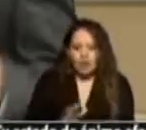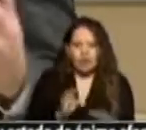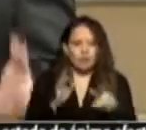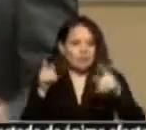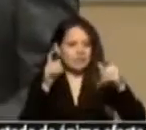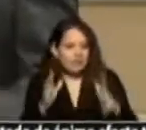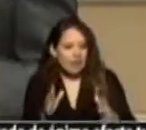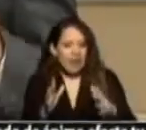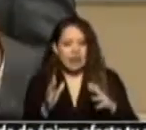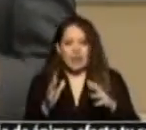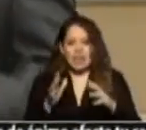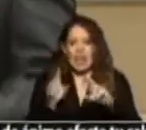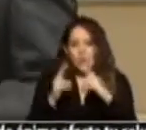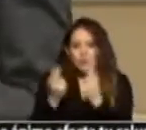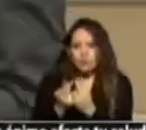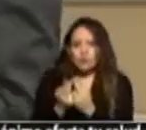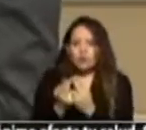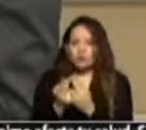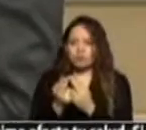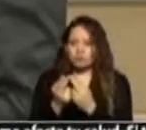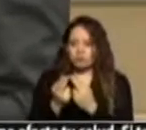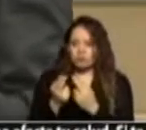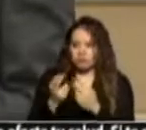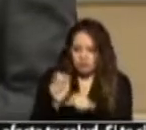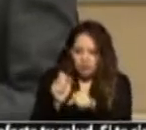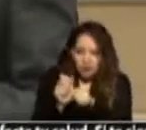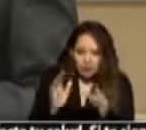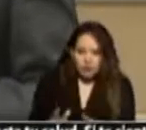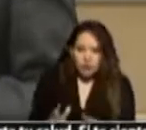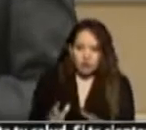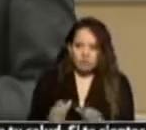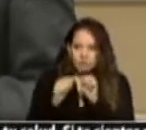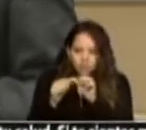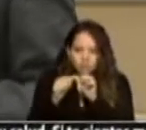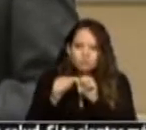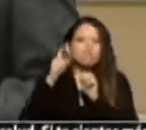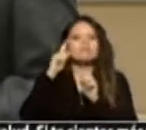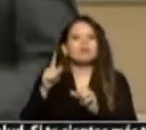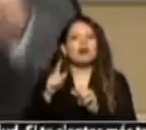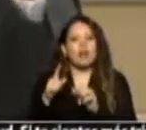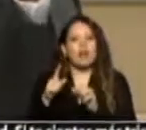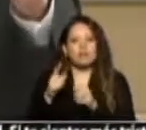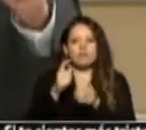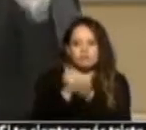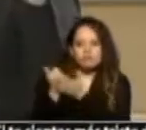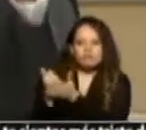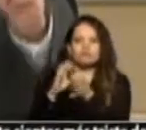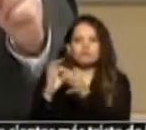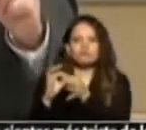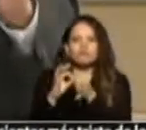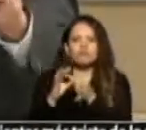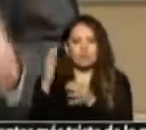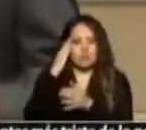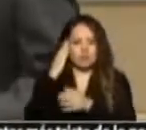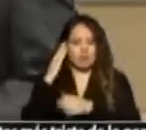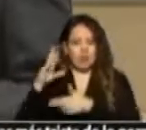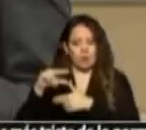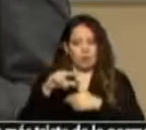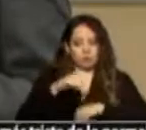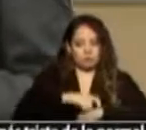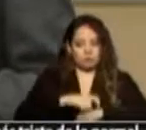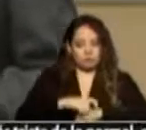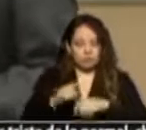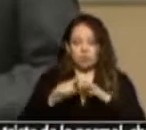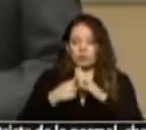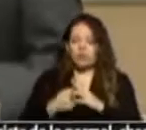gerenciales como unionados, que así lo están haciendo. Nosotros formalmente el 8 de junio, la temporada de huracanes empieza el 1 de junio, el 8 de junio tenemos